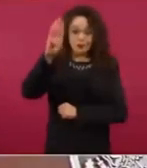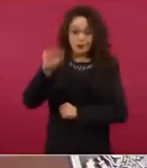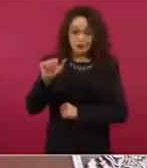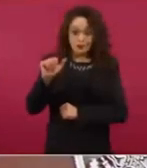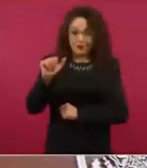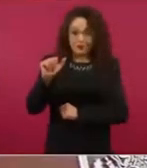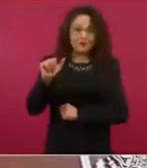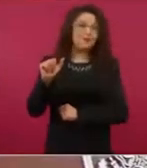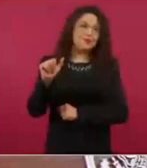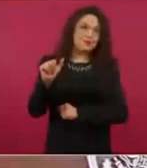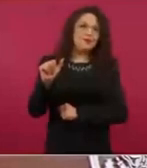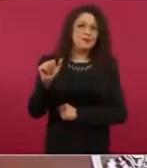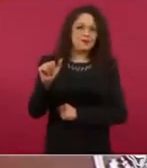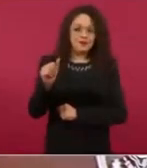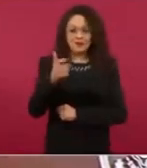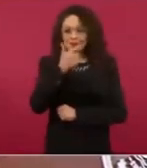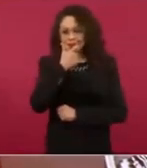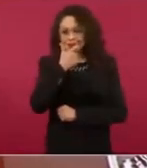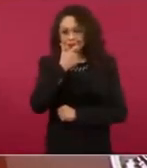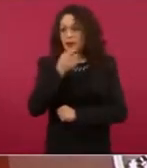Bueno, desde entonces habían estudios